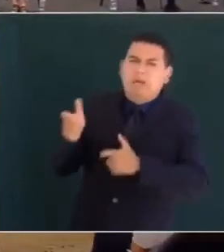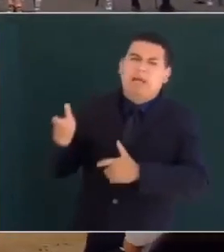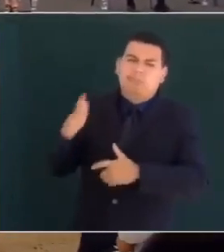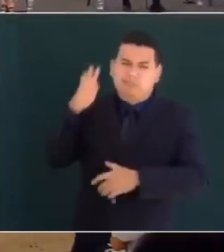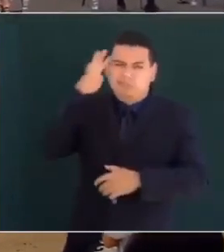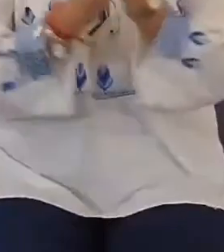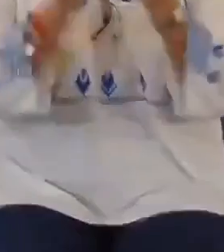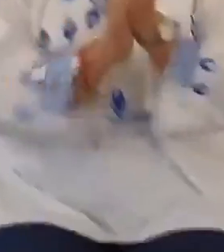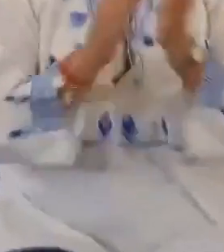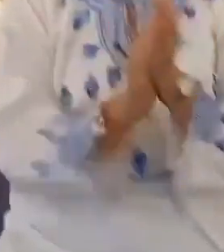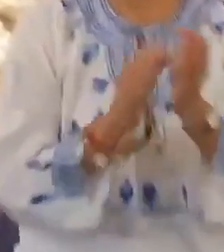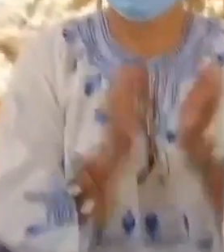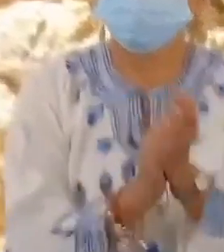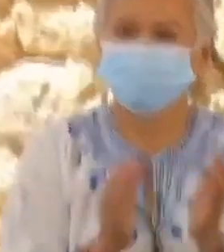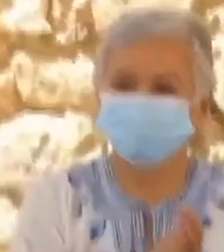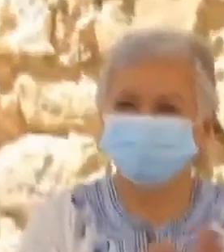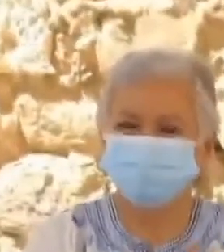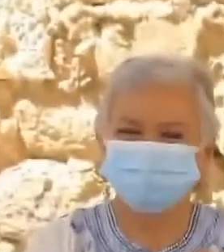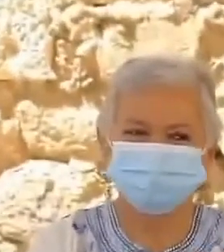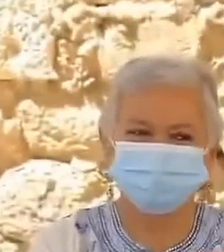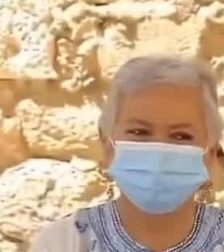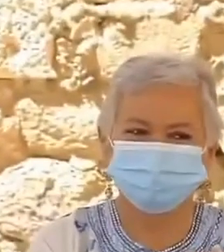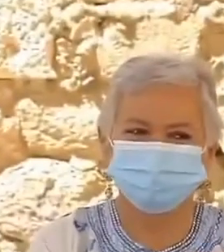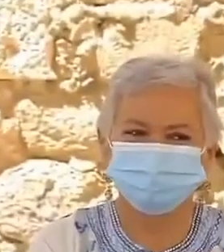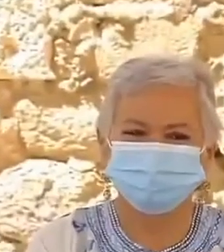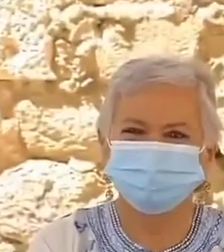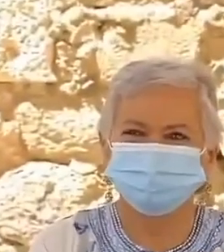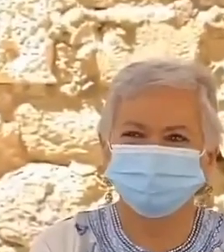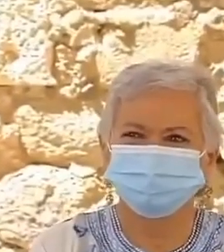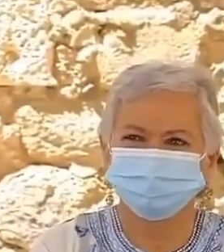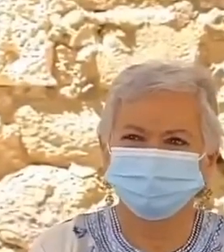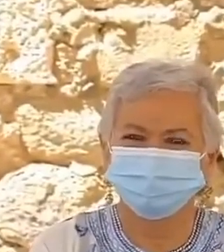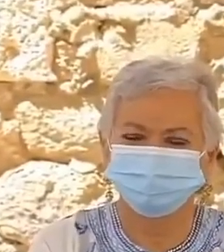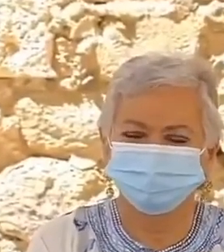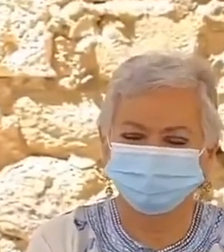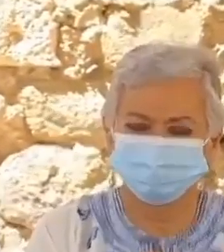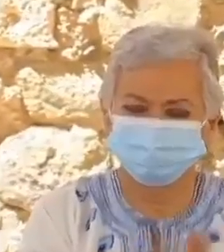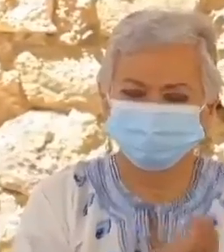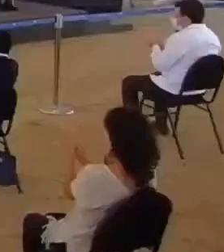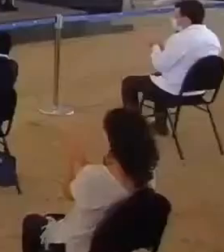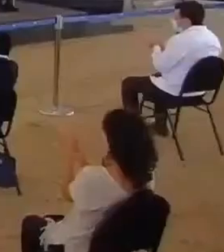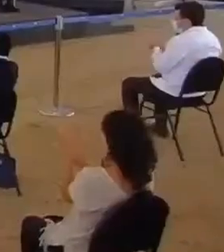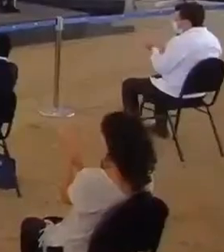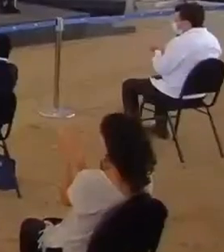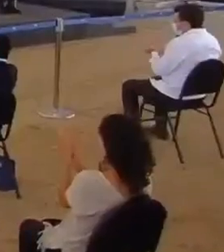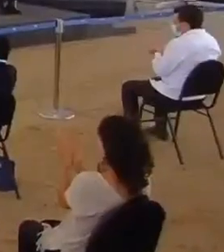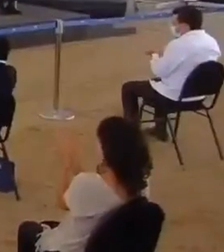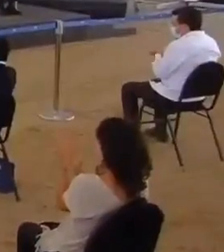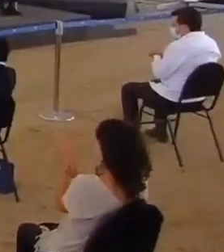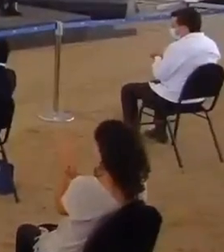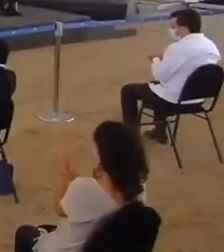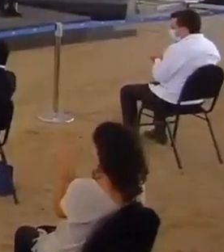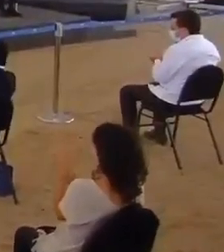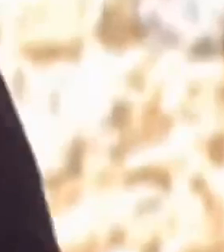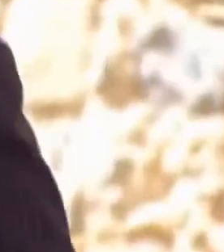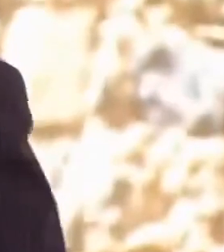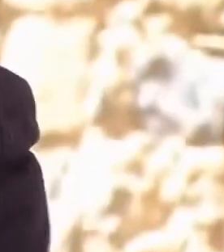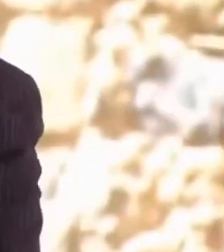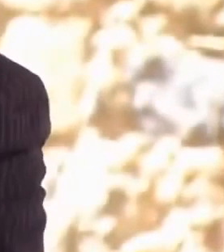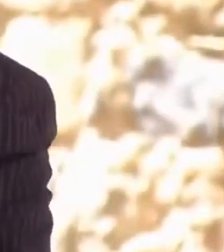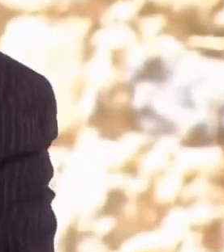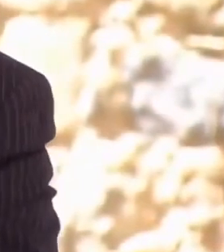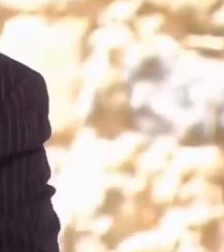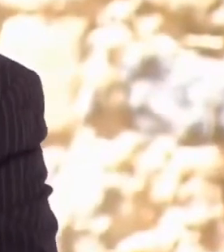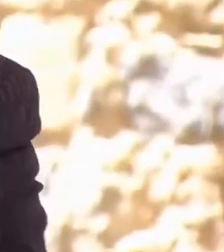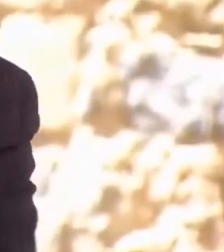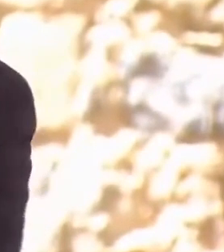invitados especiales como el doctor Martin Luther King III, su esposa Andrea Waters King y el embajador de la India